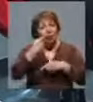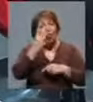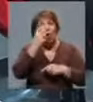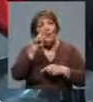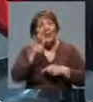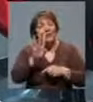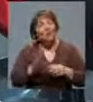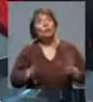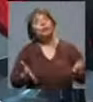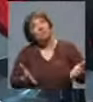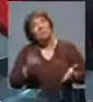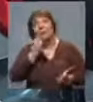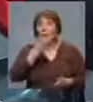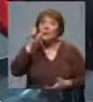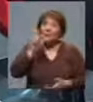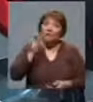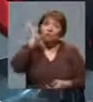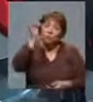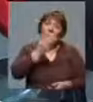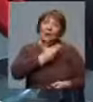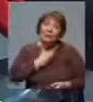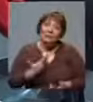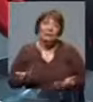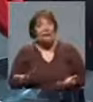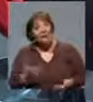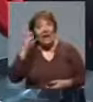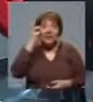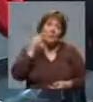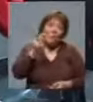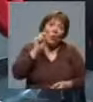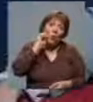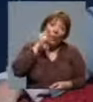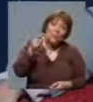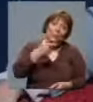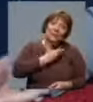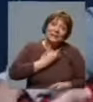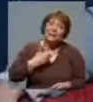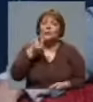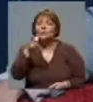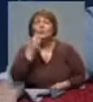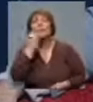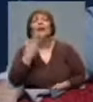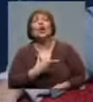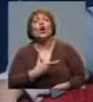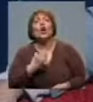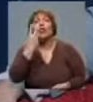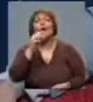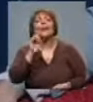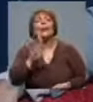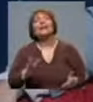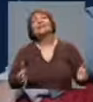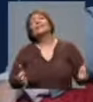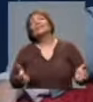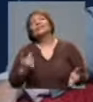2014 y él dijo que sería un buen candidato después baje dijo que también actor y sería un buen candidato para usted Quién es el candidato del 2014